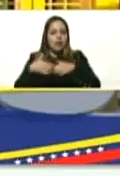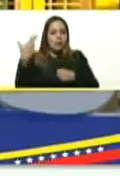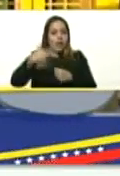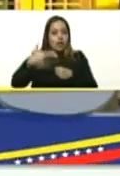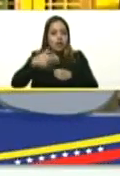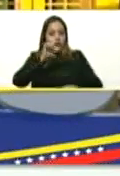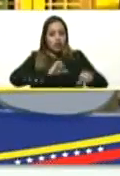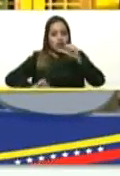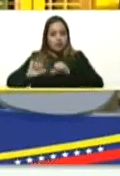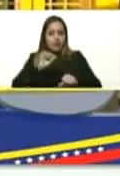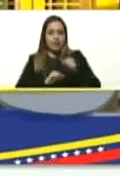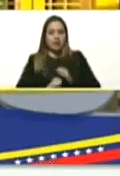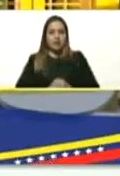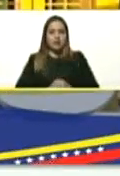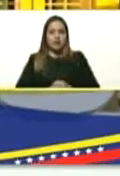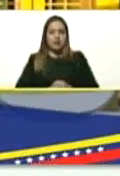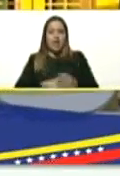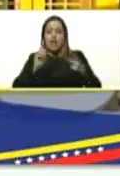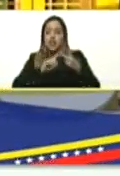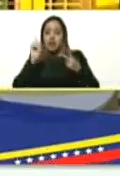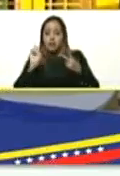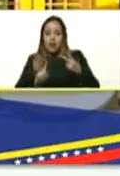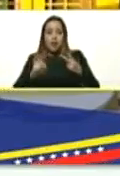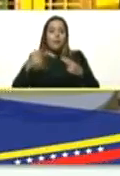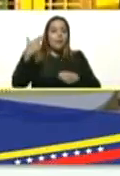a los CPT de PDVSA,